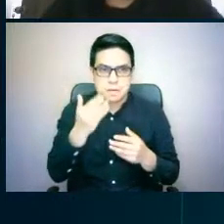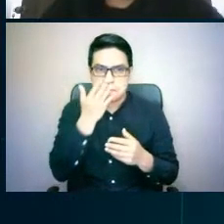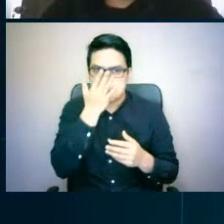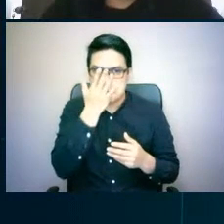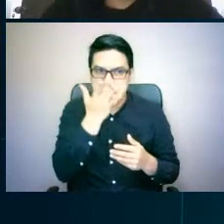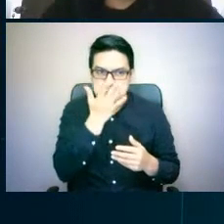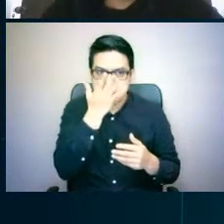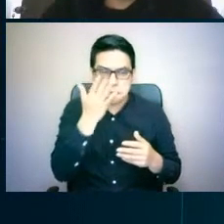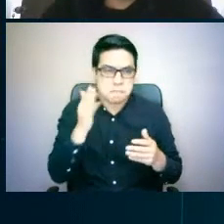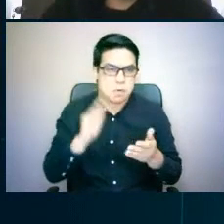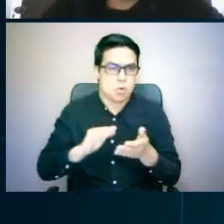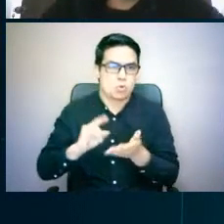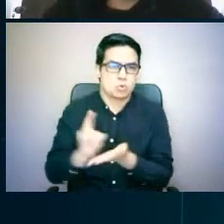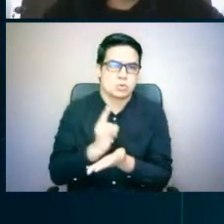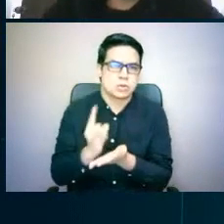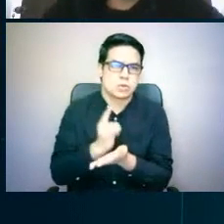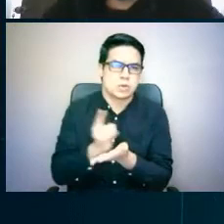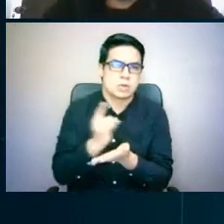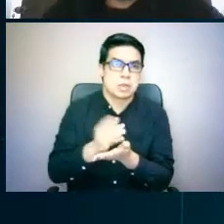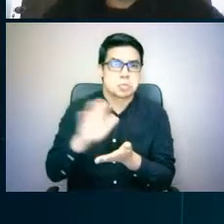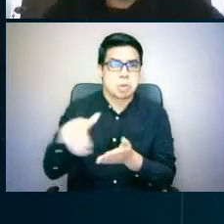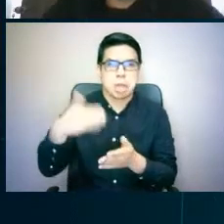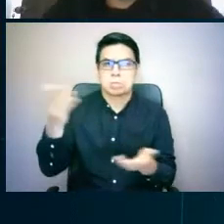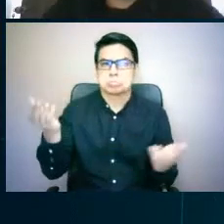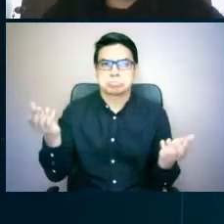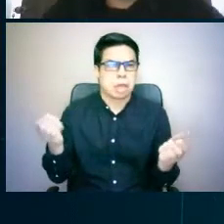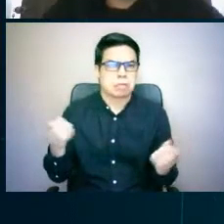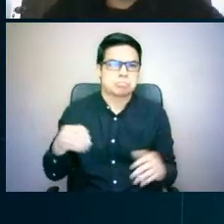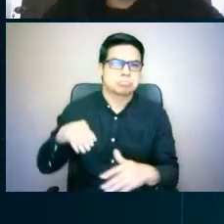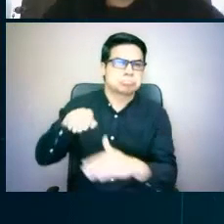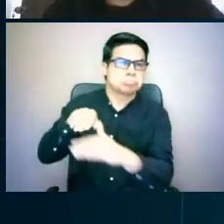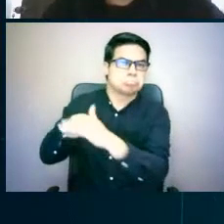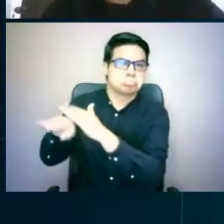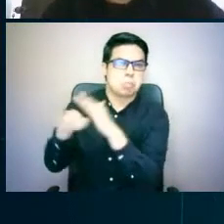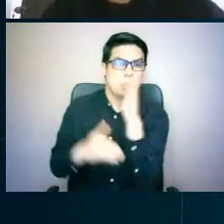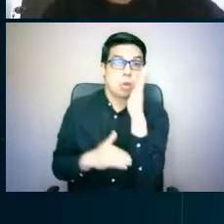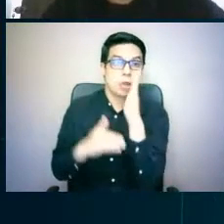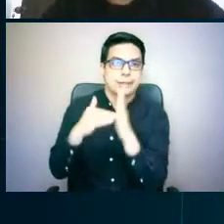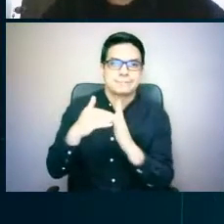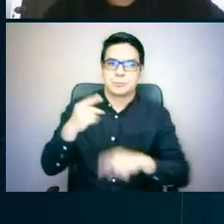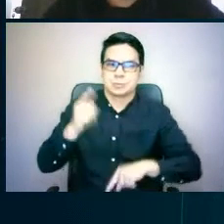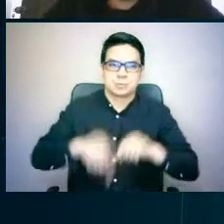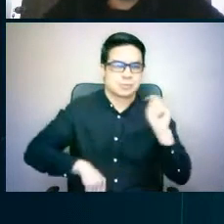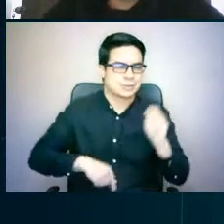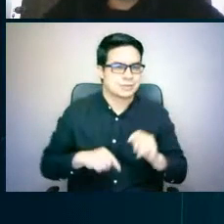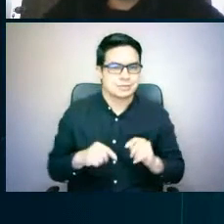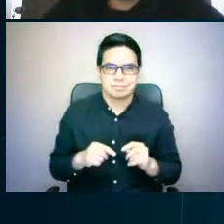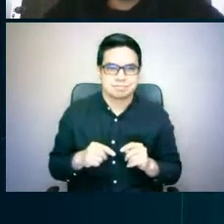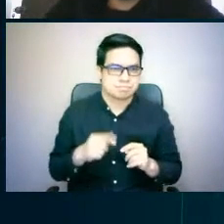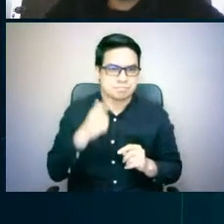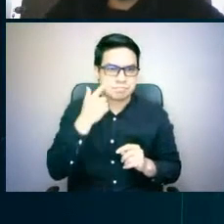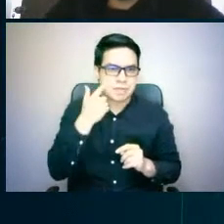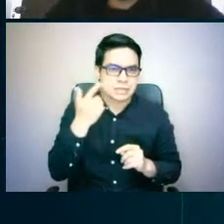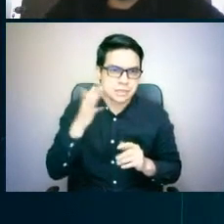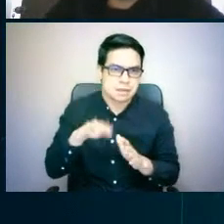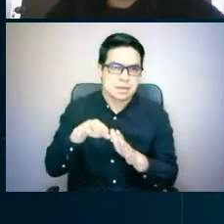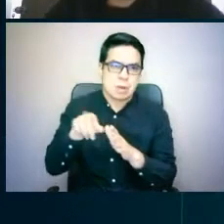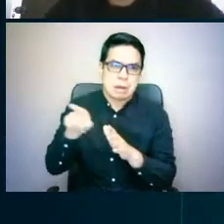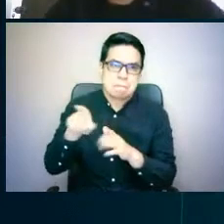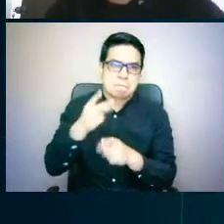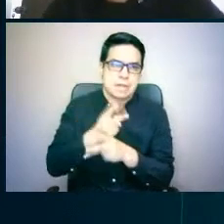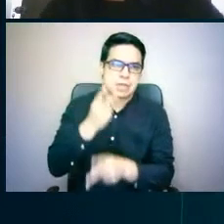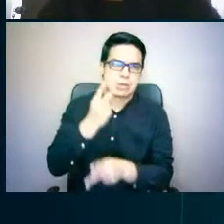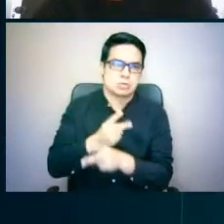desechos peligrosos, no pueden ser almacenados en bodega por más de un año, según normativa colombiana,